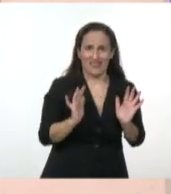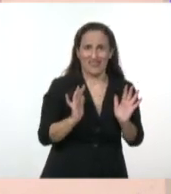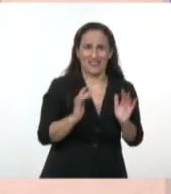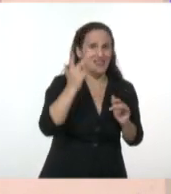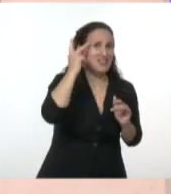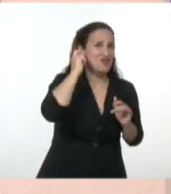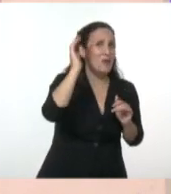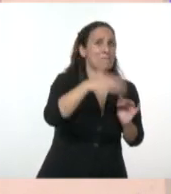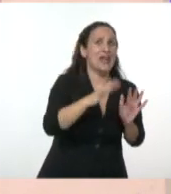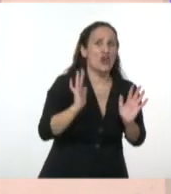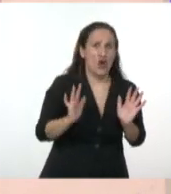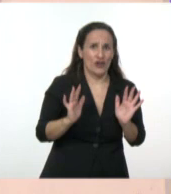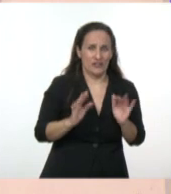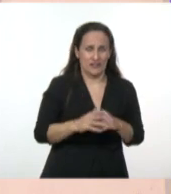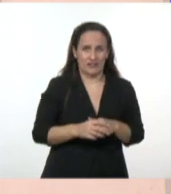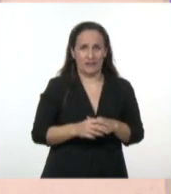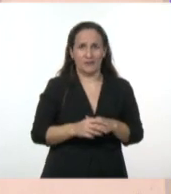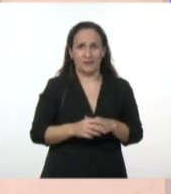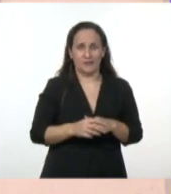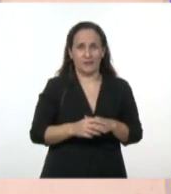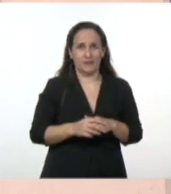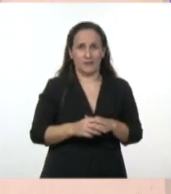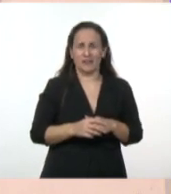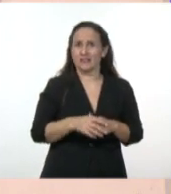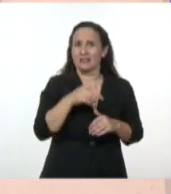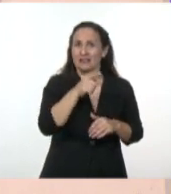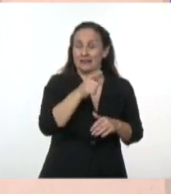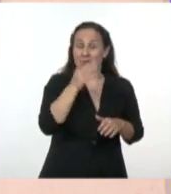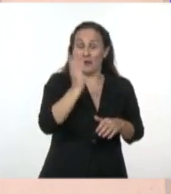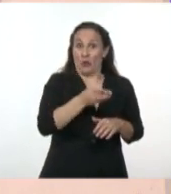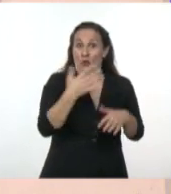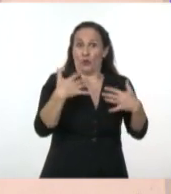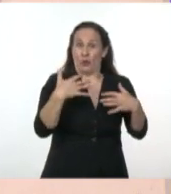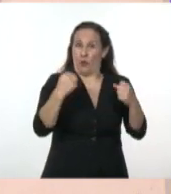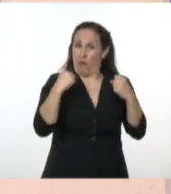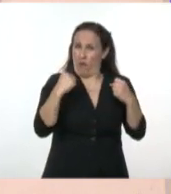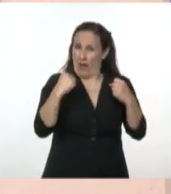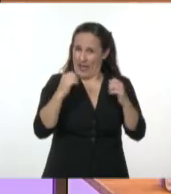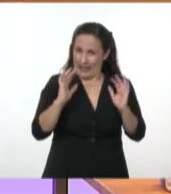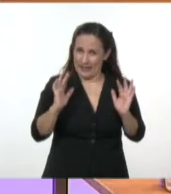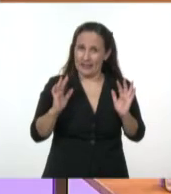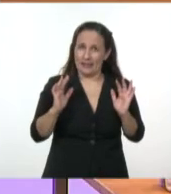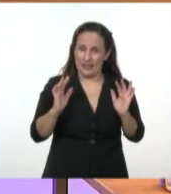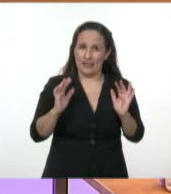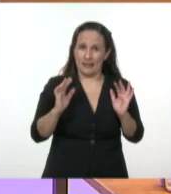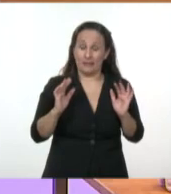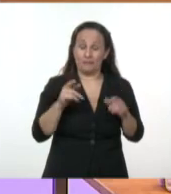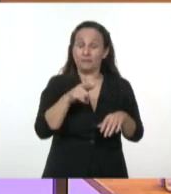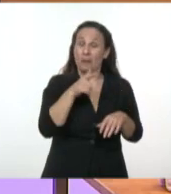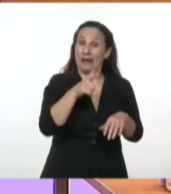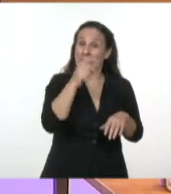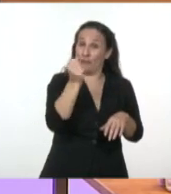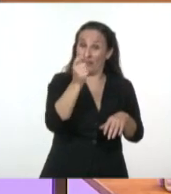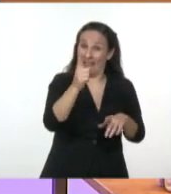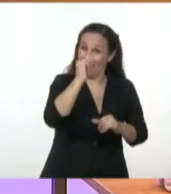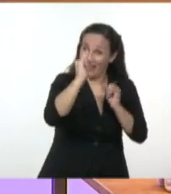de 18 años. Estos datos son muy fuertes. Me parece importante mencionar esto,